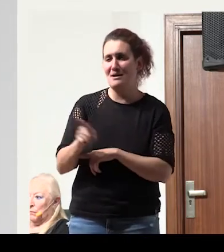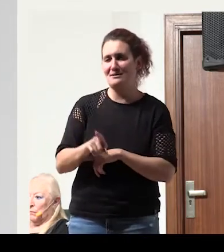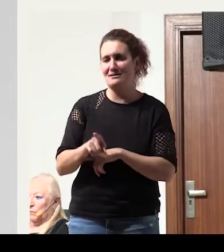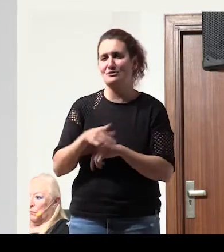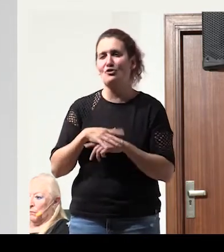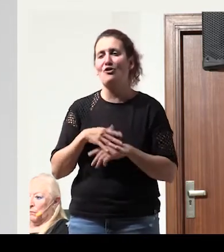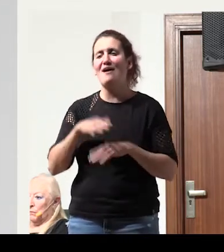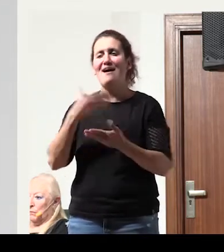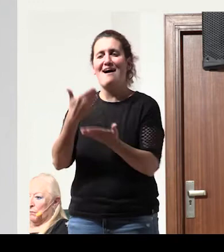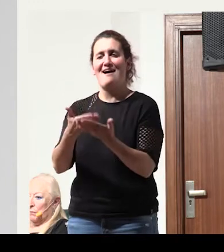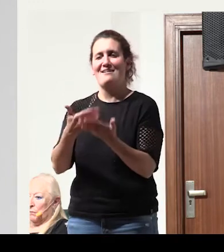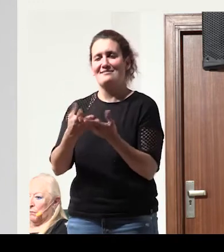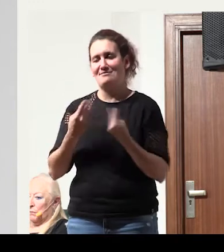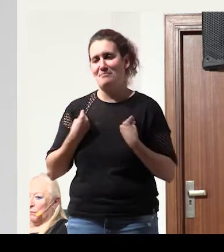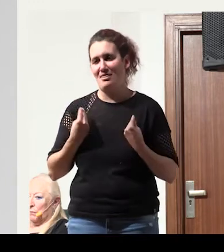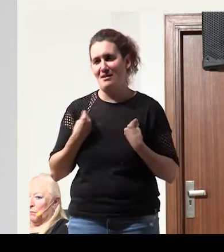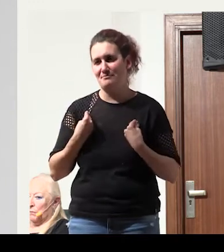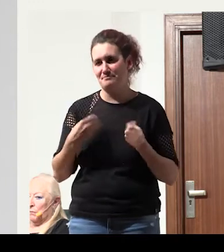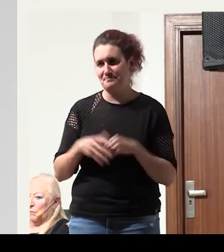vida.